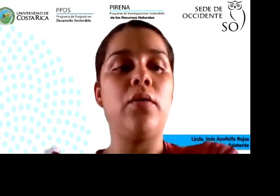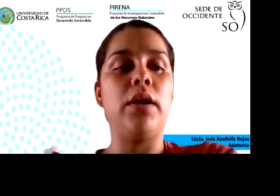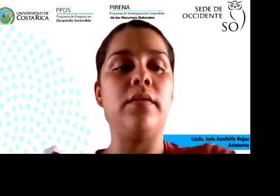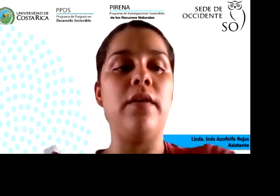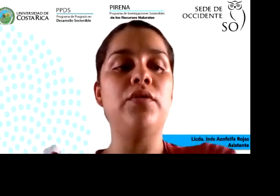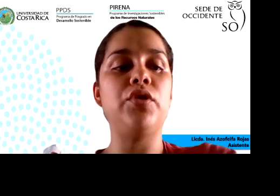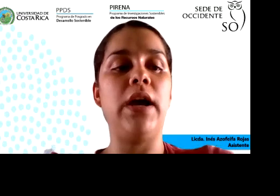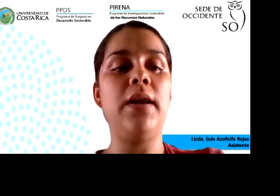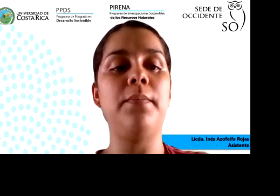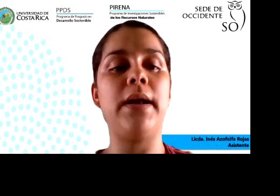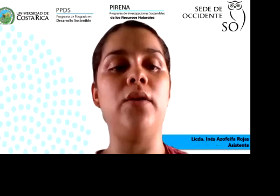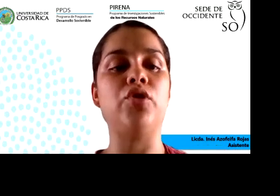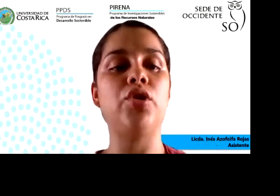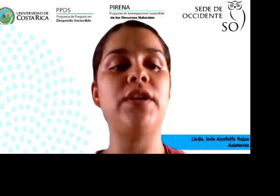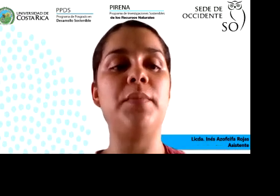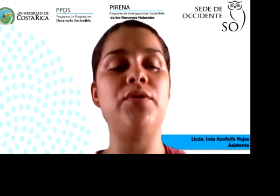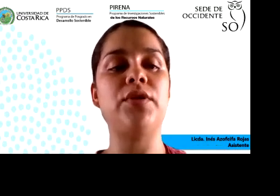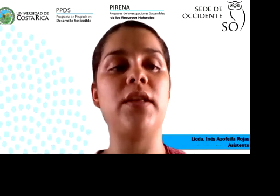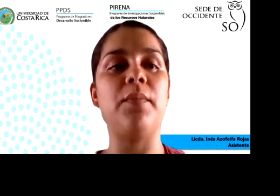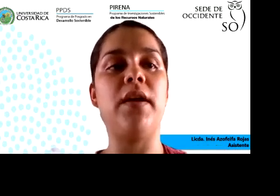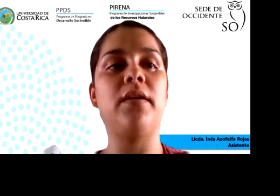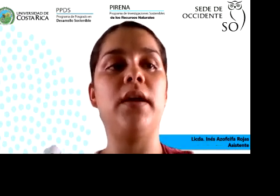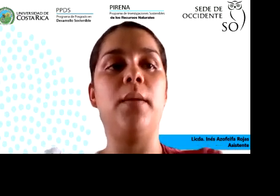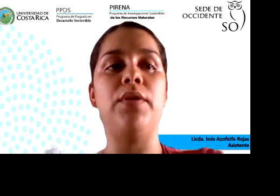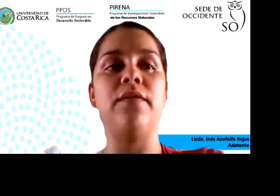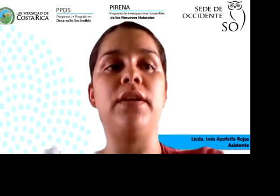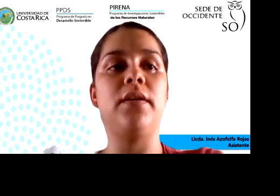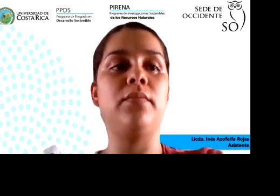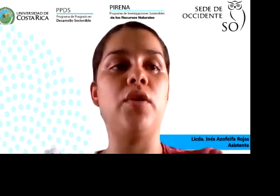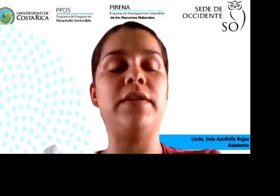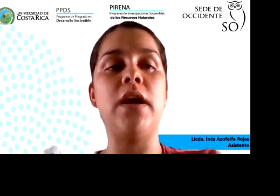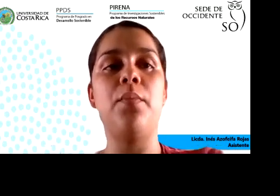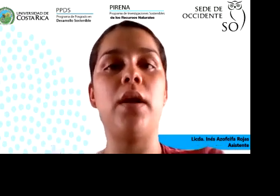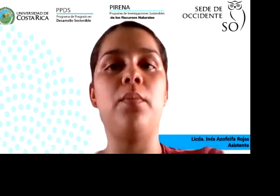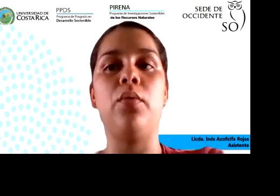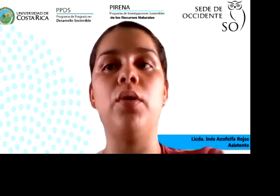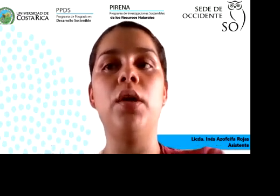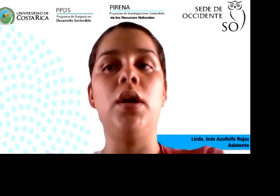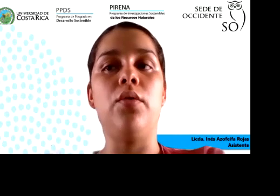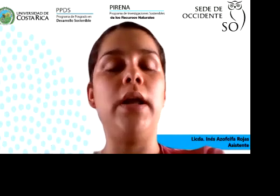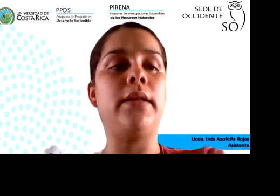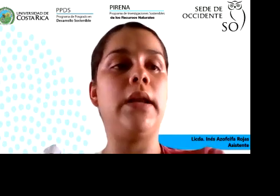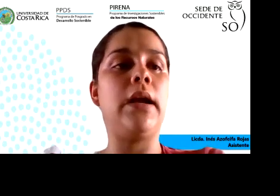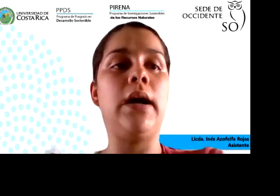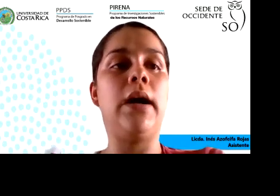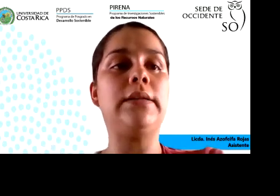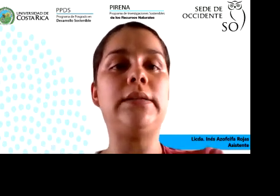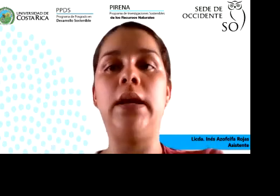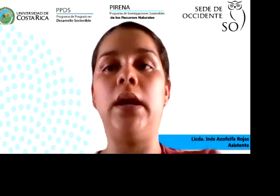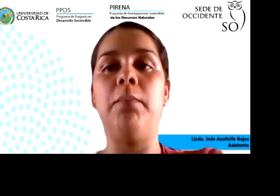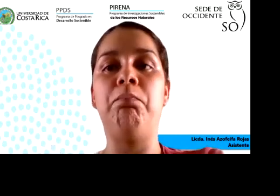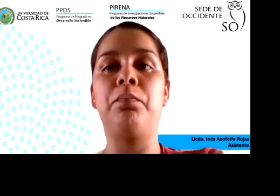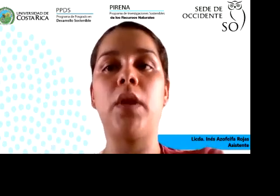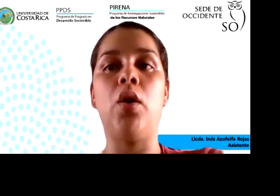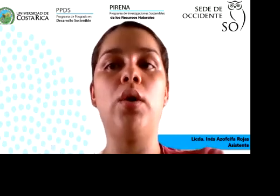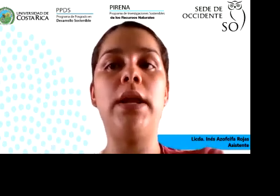de verdad de conectividad funcional para los otros servicios que también pues afectan biodiversidad, por ejemplo, hidroeléctricas,